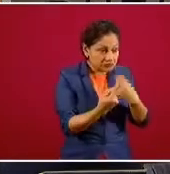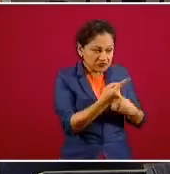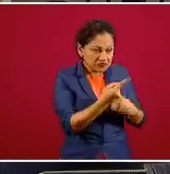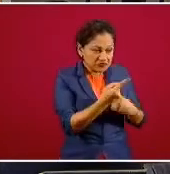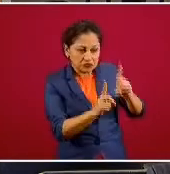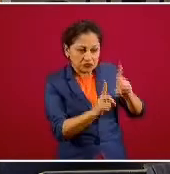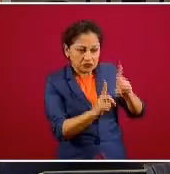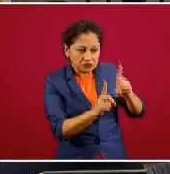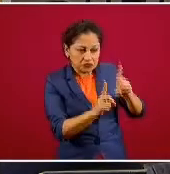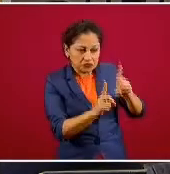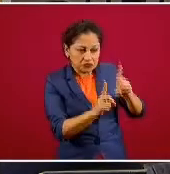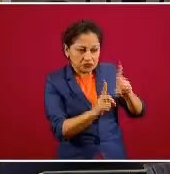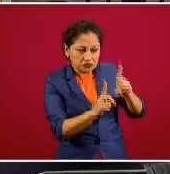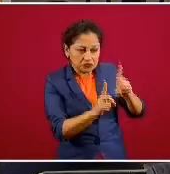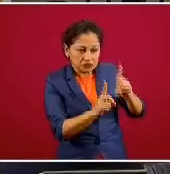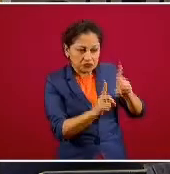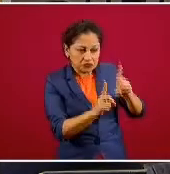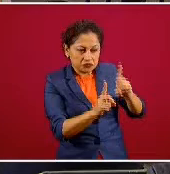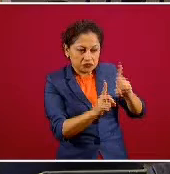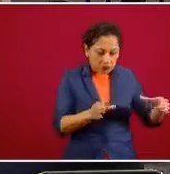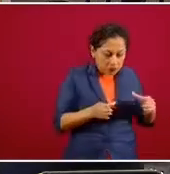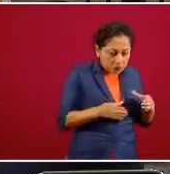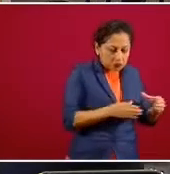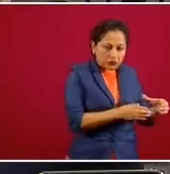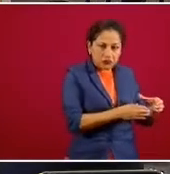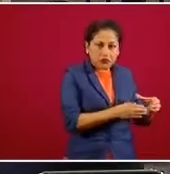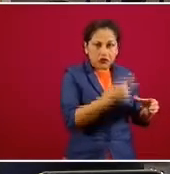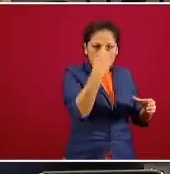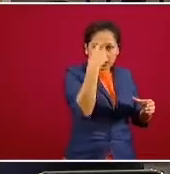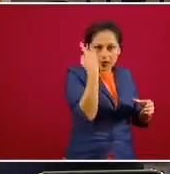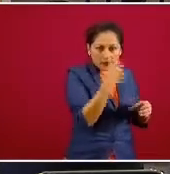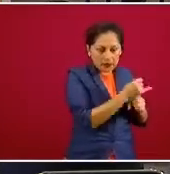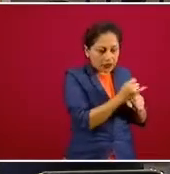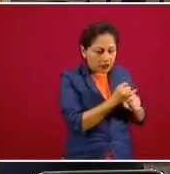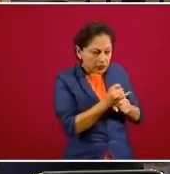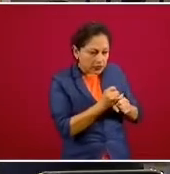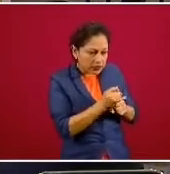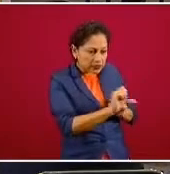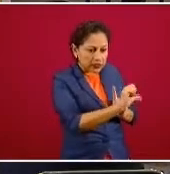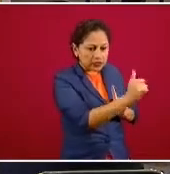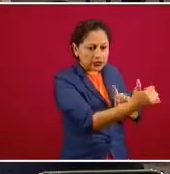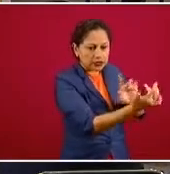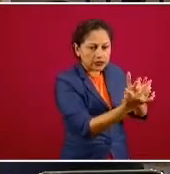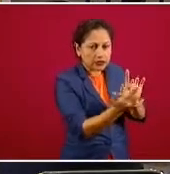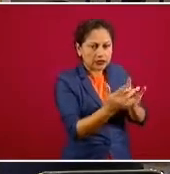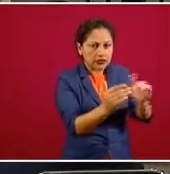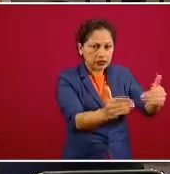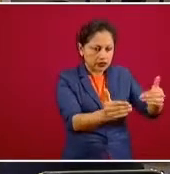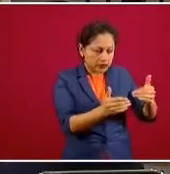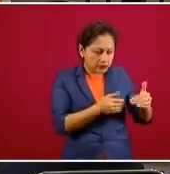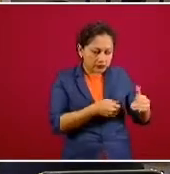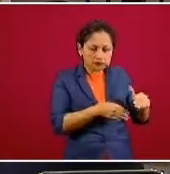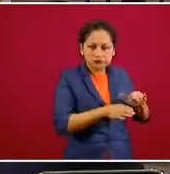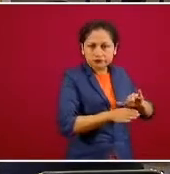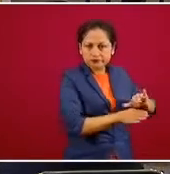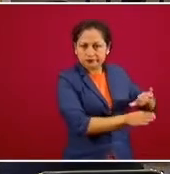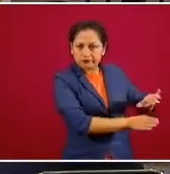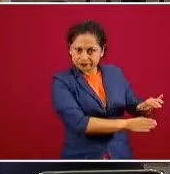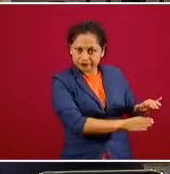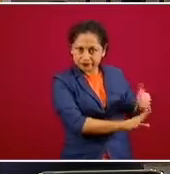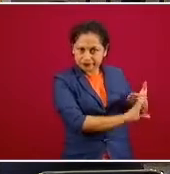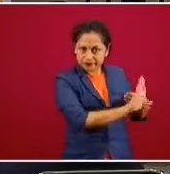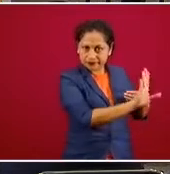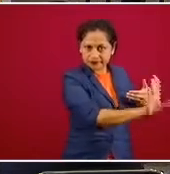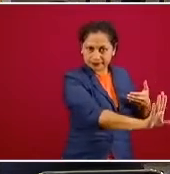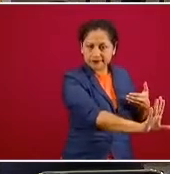sospechosos, con la secuencia de identificar los casos sospechosos, ponerlos en aislamiento o